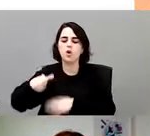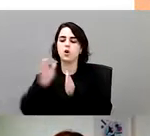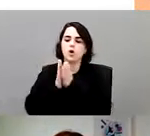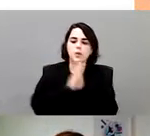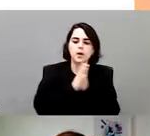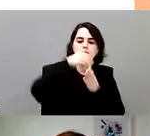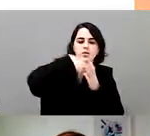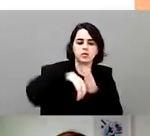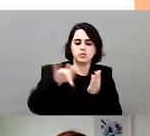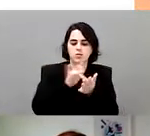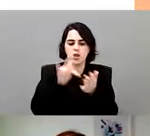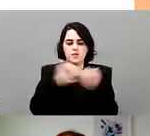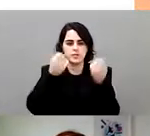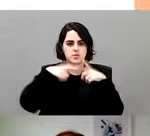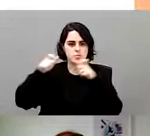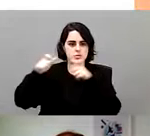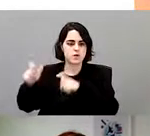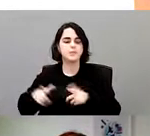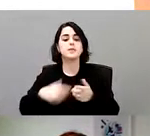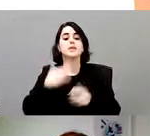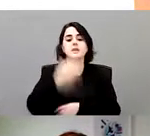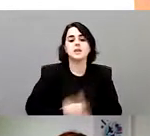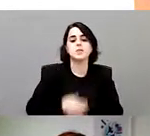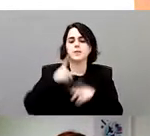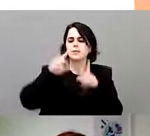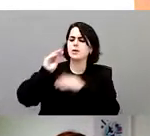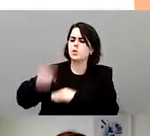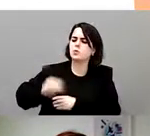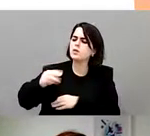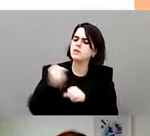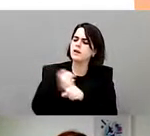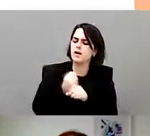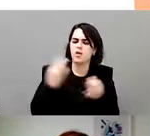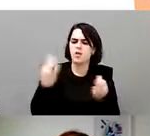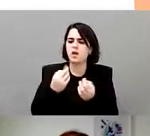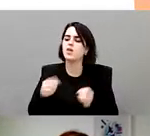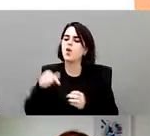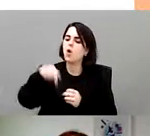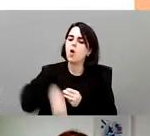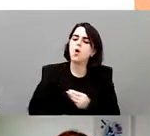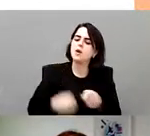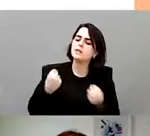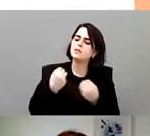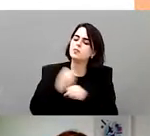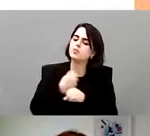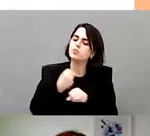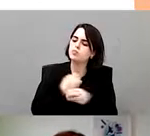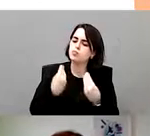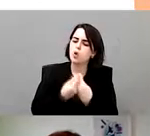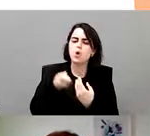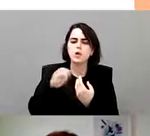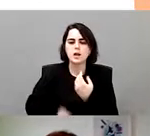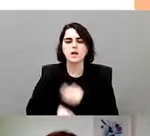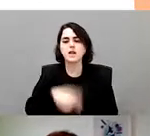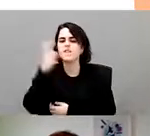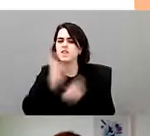compañeros de clase. Con ella trabajábamos preguntándole, por ejemplo, ¿con quién has trabajado hoy? ¿Quién ha faltado a clase